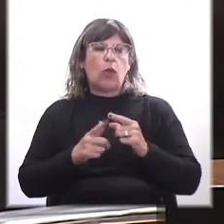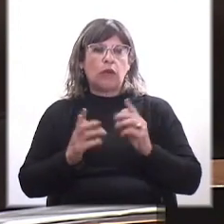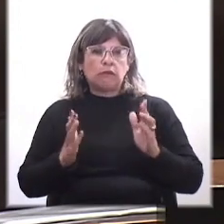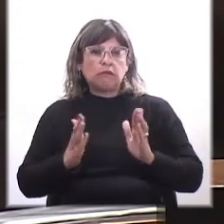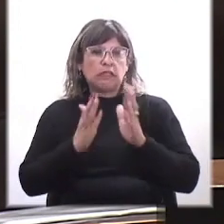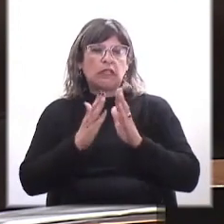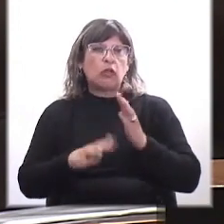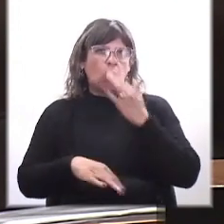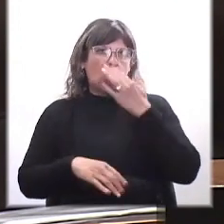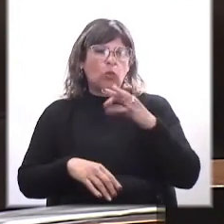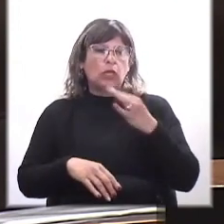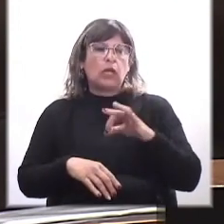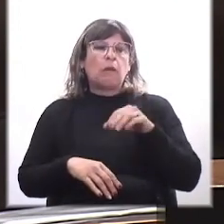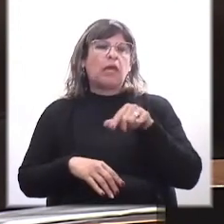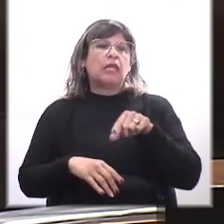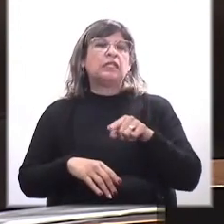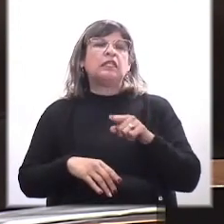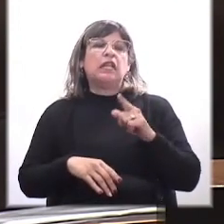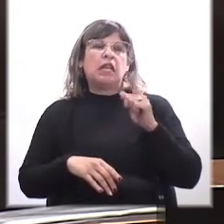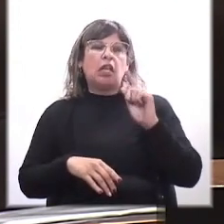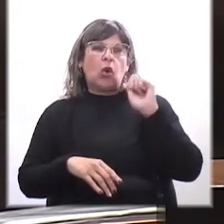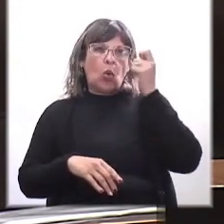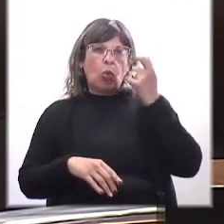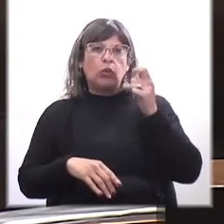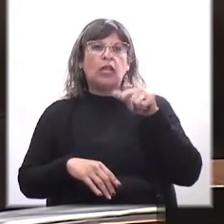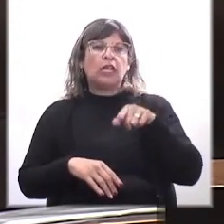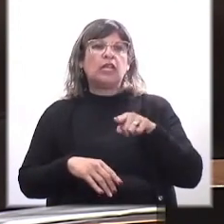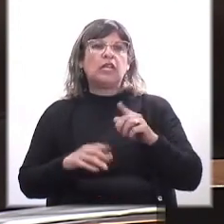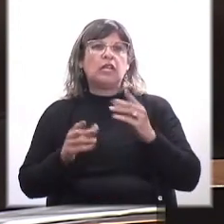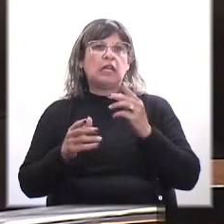únicamente UTE y ANCAP.